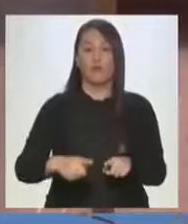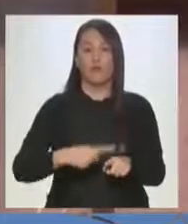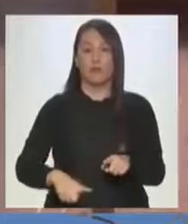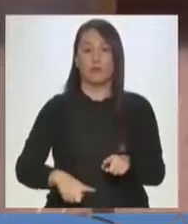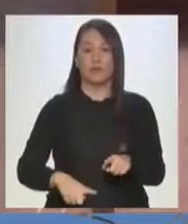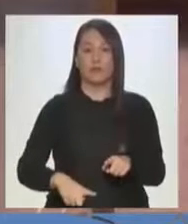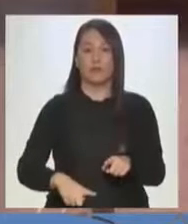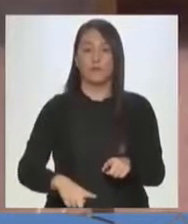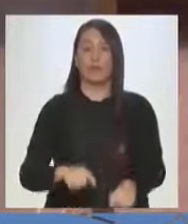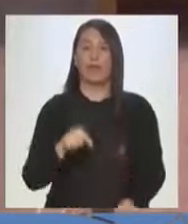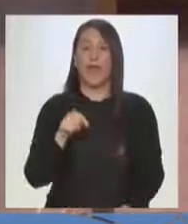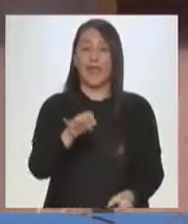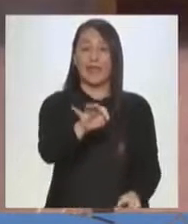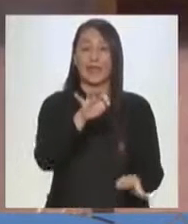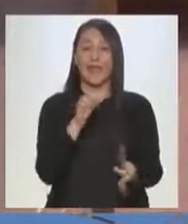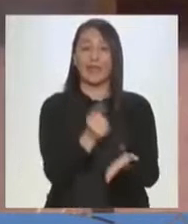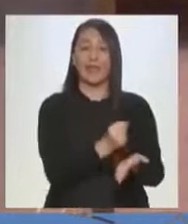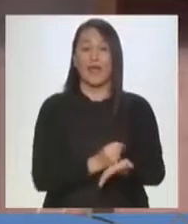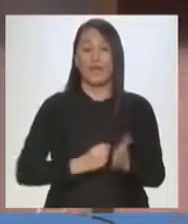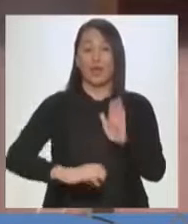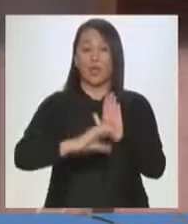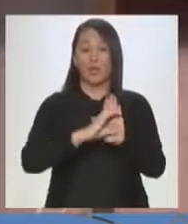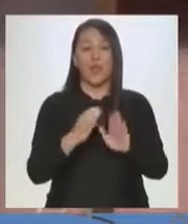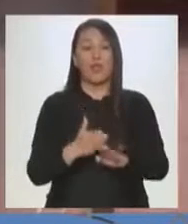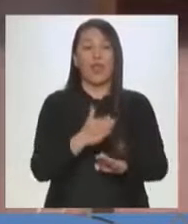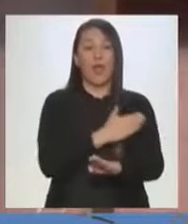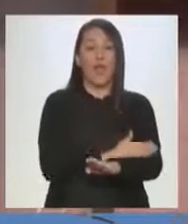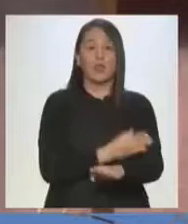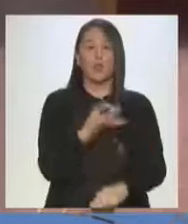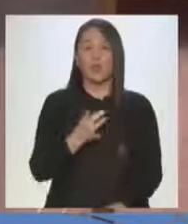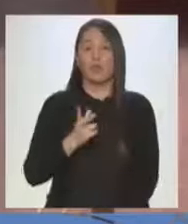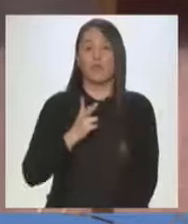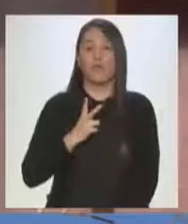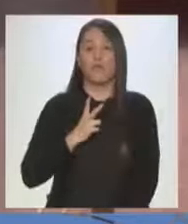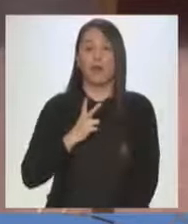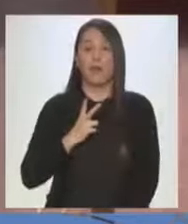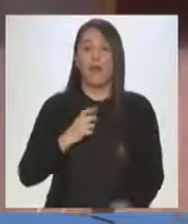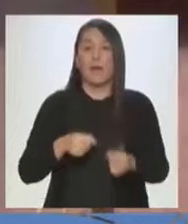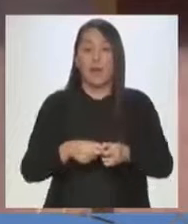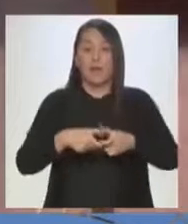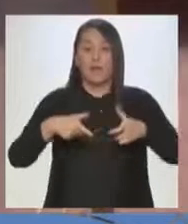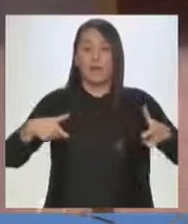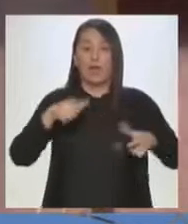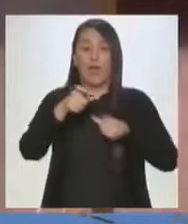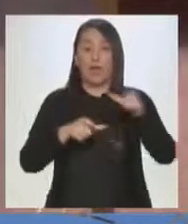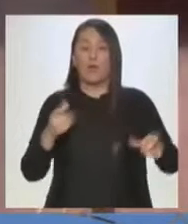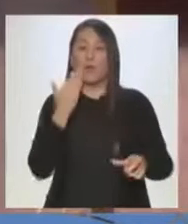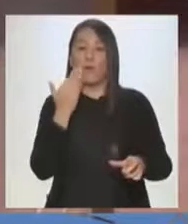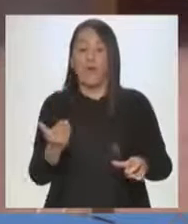Las innovaciones en este título respecto al trámite constitucional anterior son meramente formales en aras de ampliar la cobertura, así como